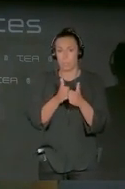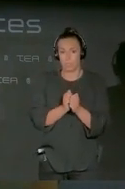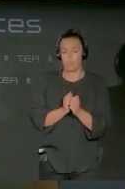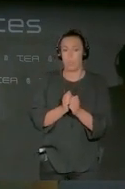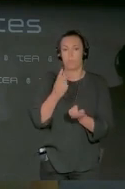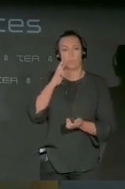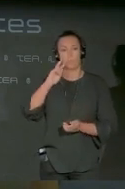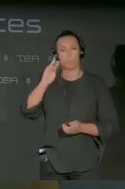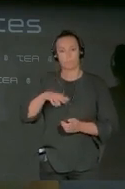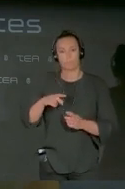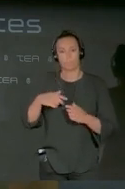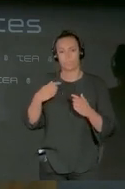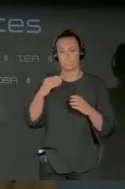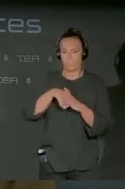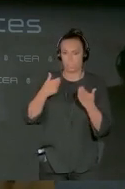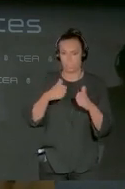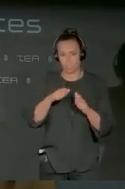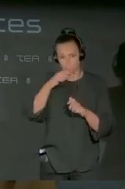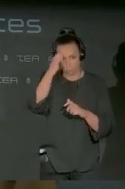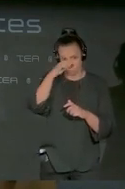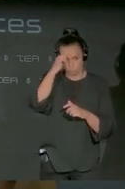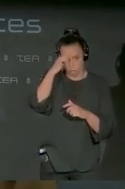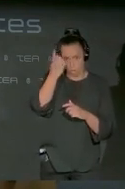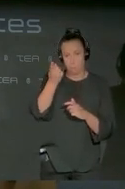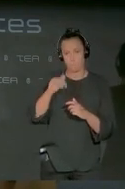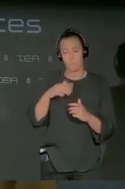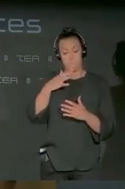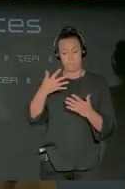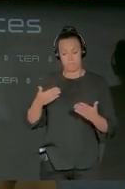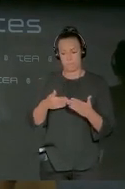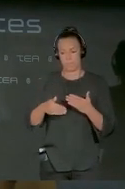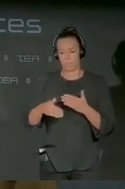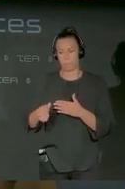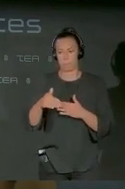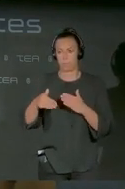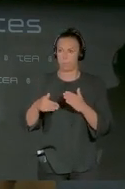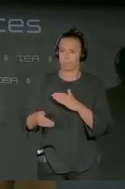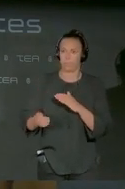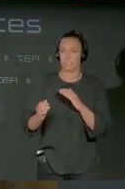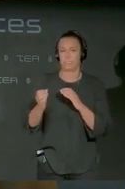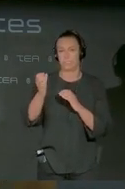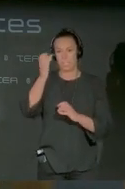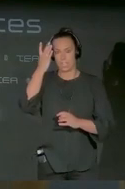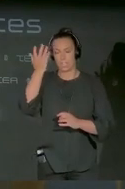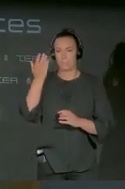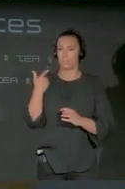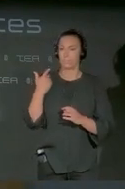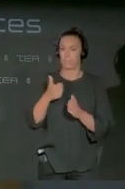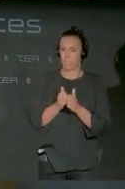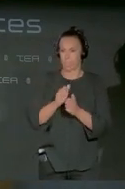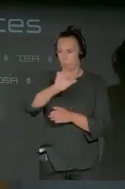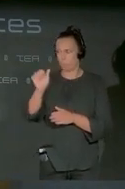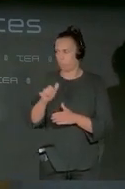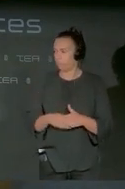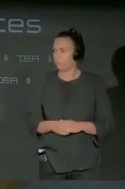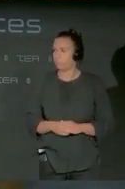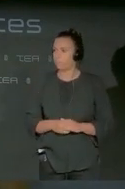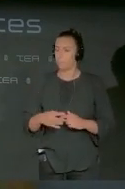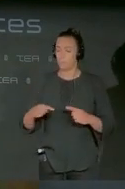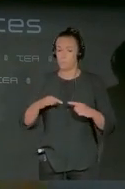y su importancia en el presente y futuro de las industrias culturales y creativas europeas. Lo modera Carmen Páez Soria, directora general de